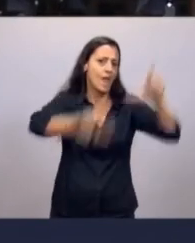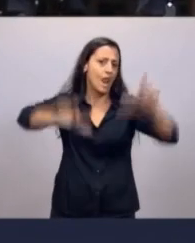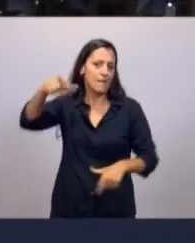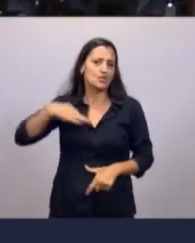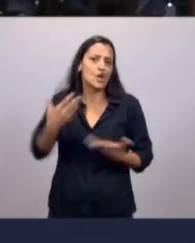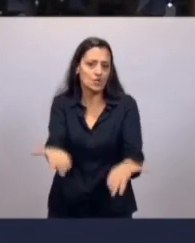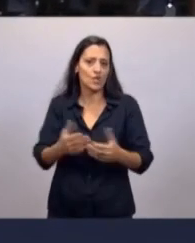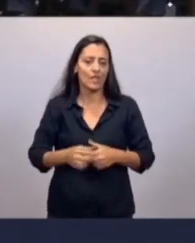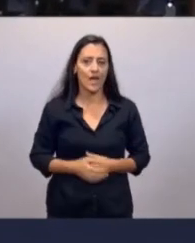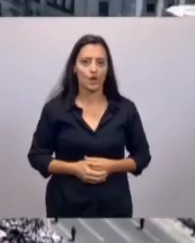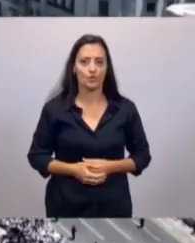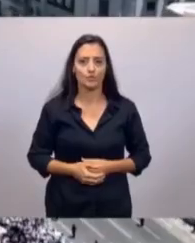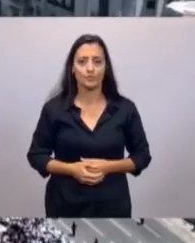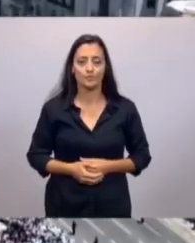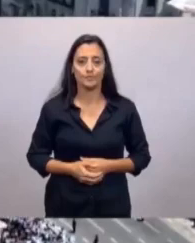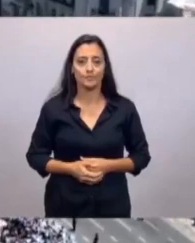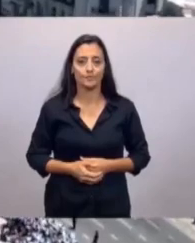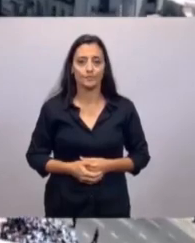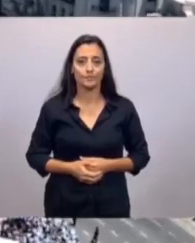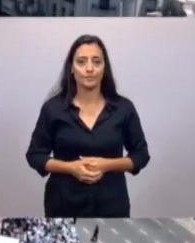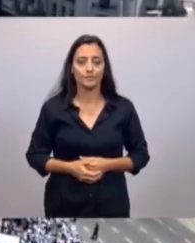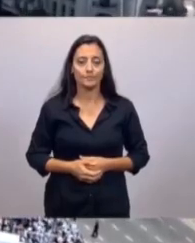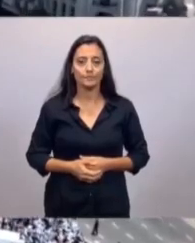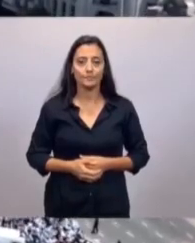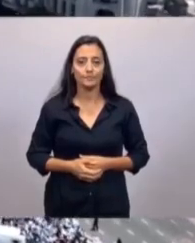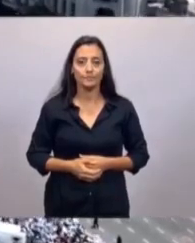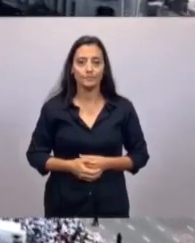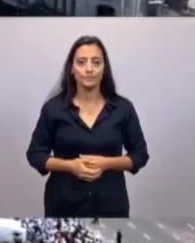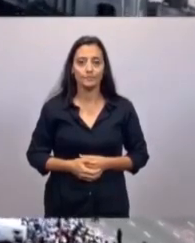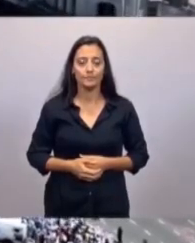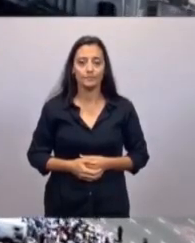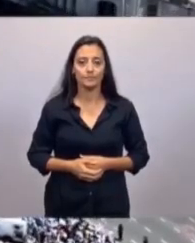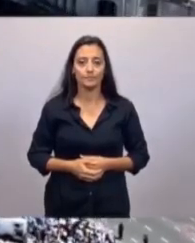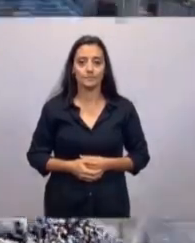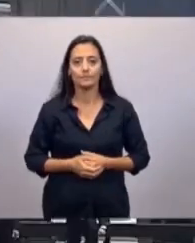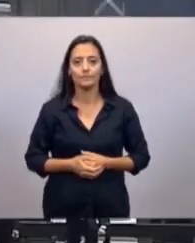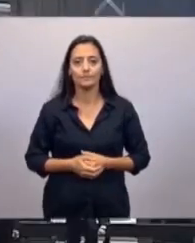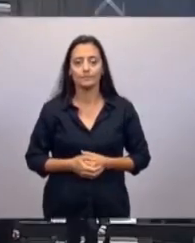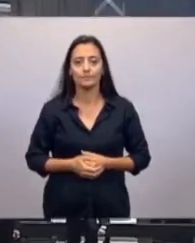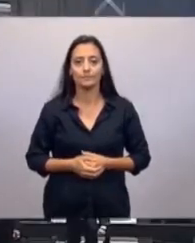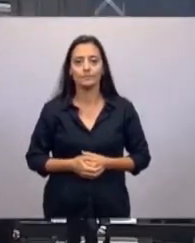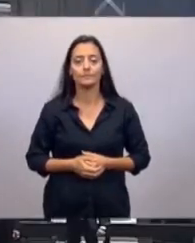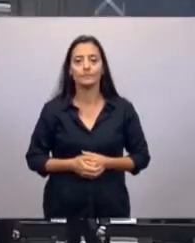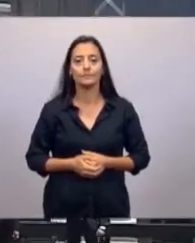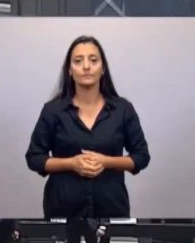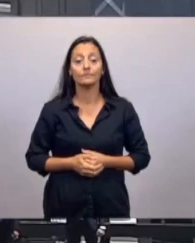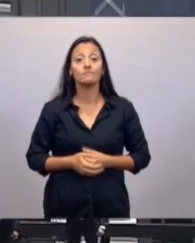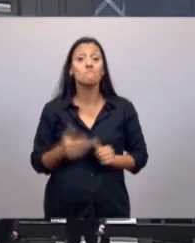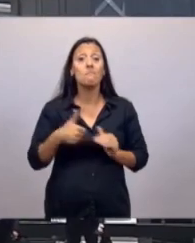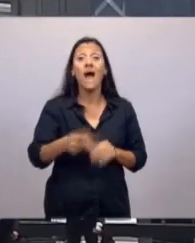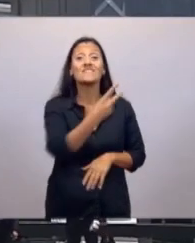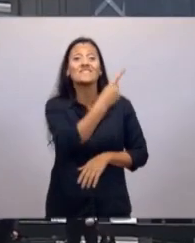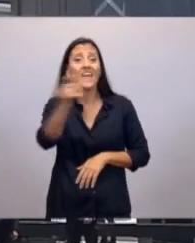Argentina ha asegurado tras el acto que ningún gobierno ha recibido una herencia como la que ha recibido él durante más de 100